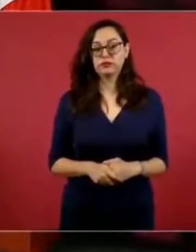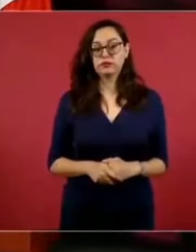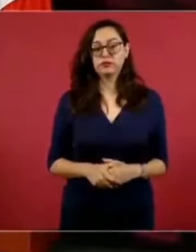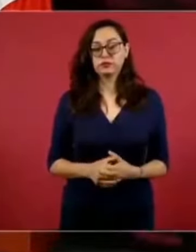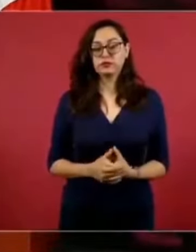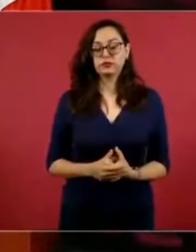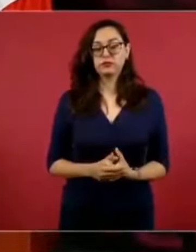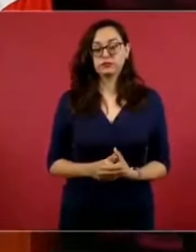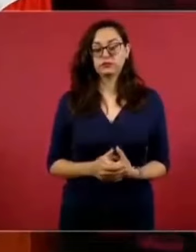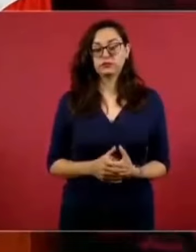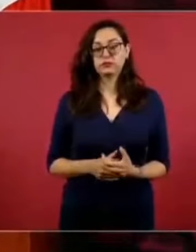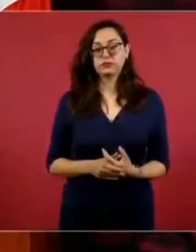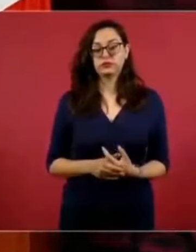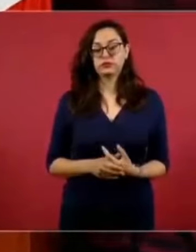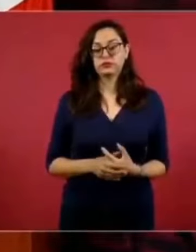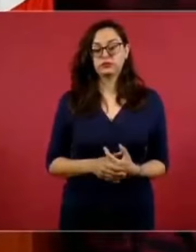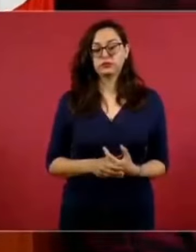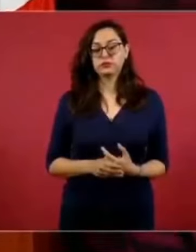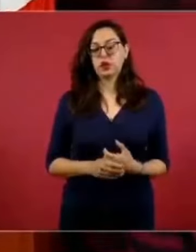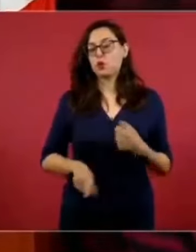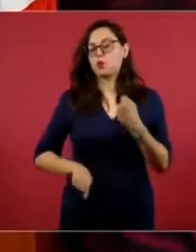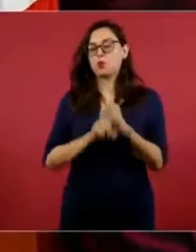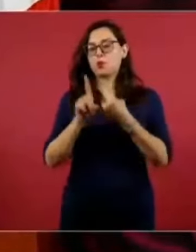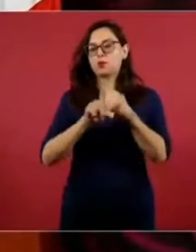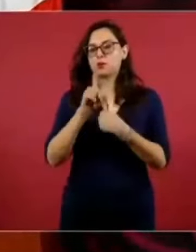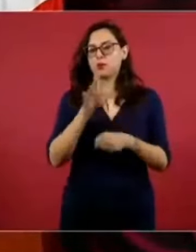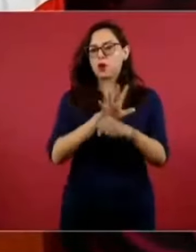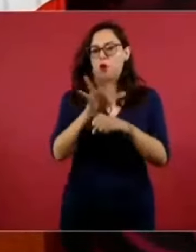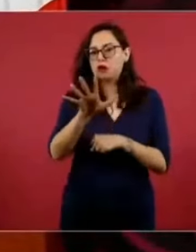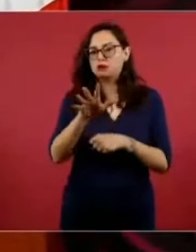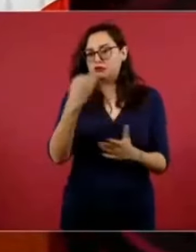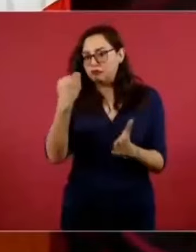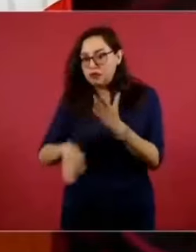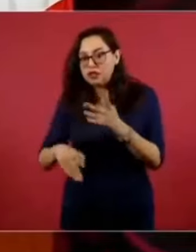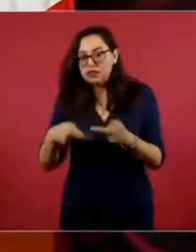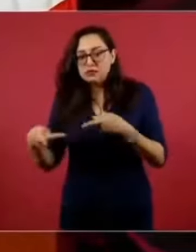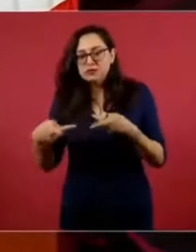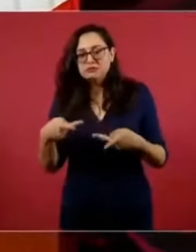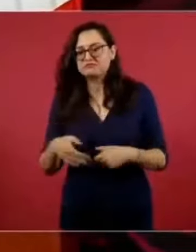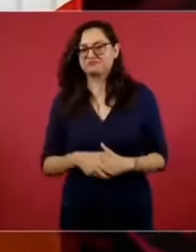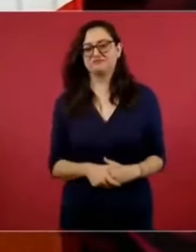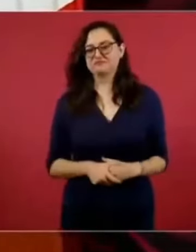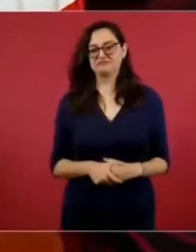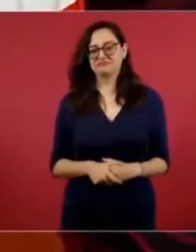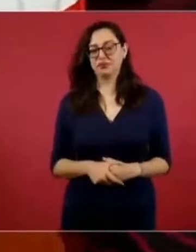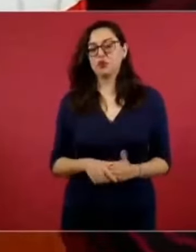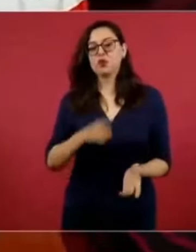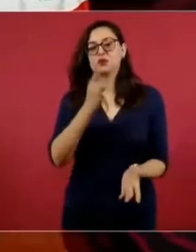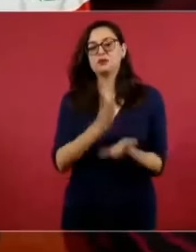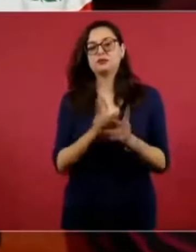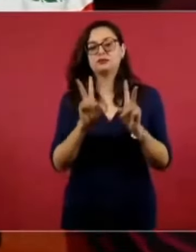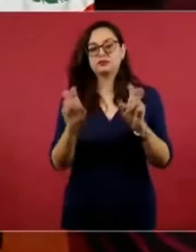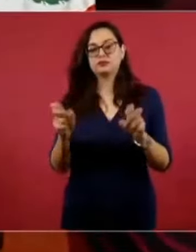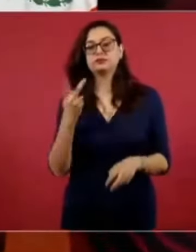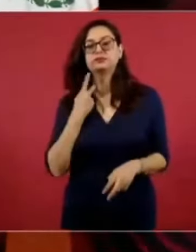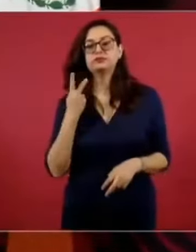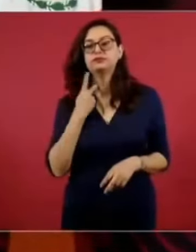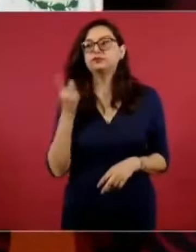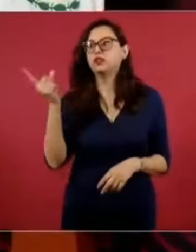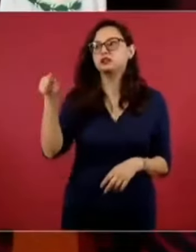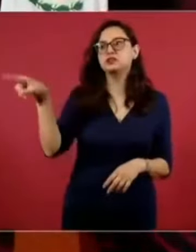este técnico logístico es un asunto político no